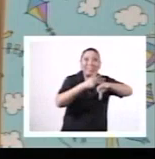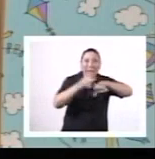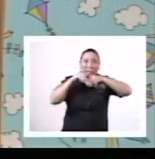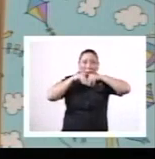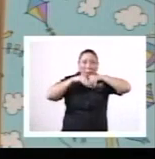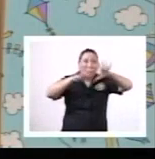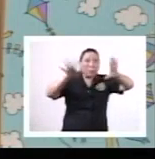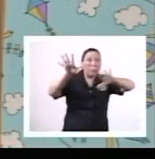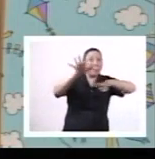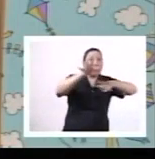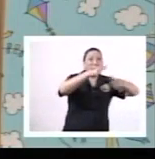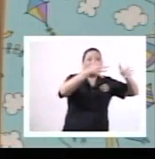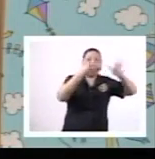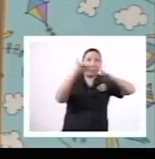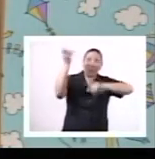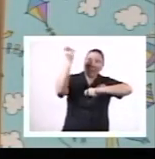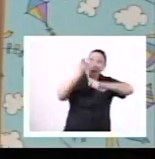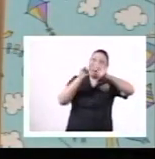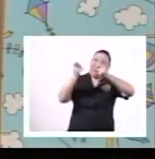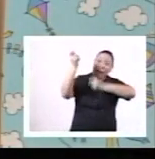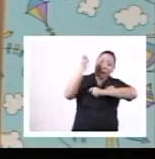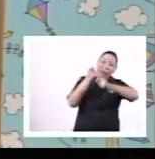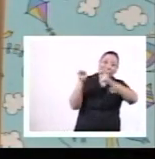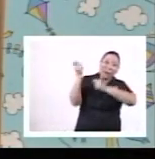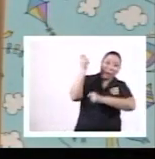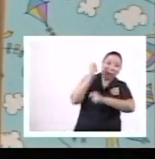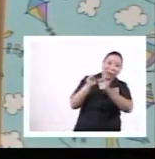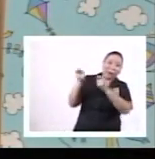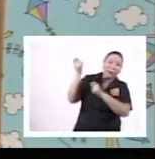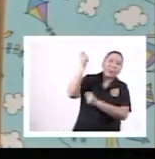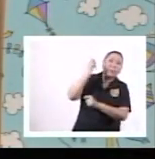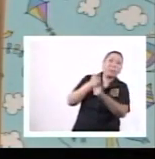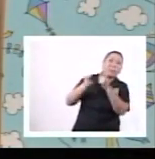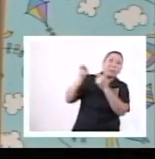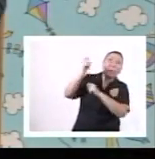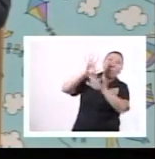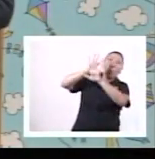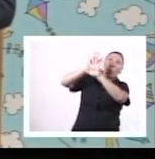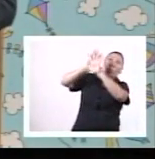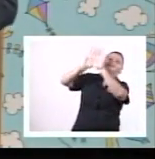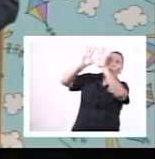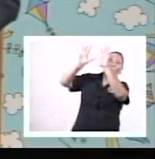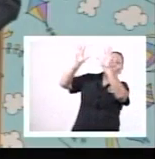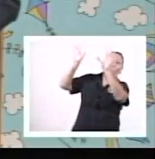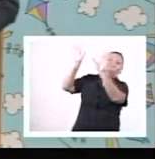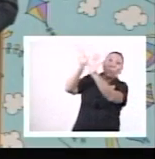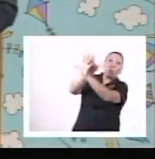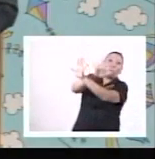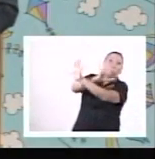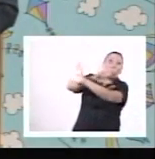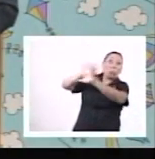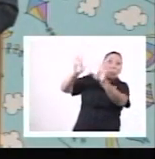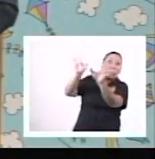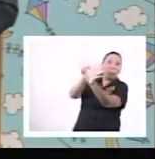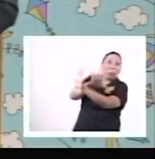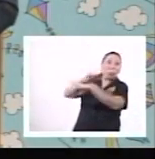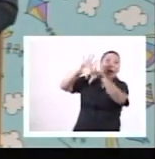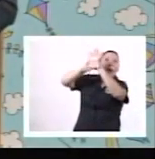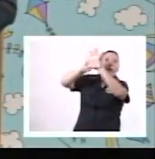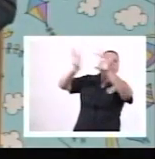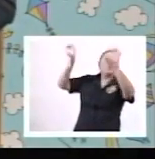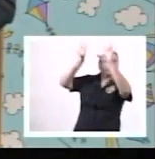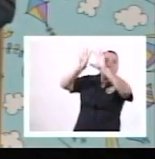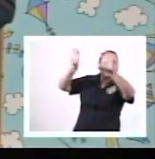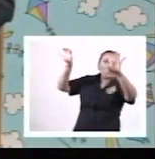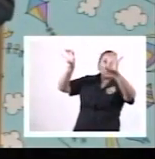Y el barrilete comenzó a elevarse tan alto, tan alto, tan alto, que se perdió entre las nubes. La gente se quedó sorprendida y